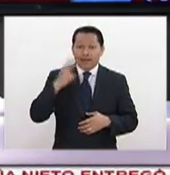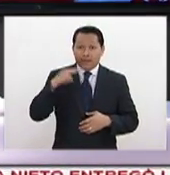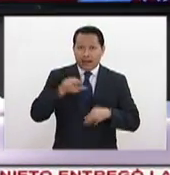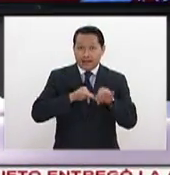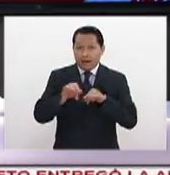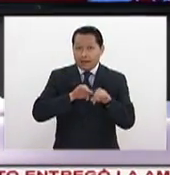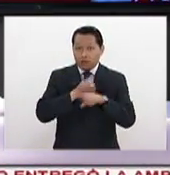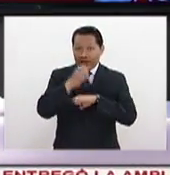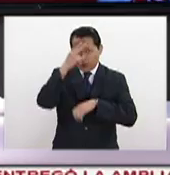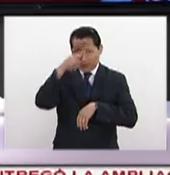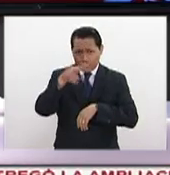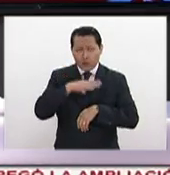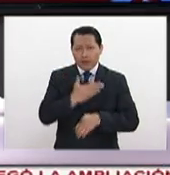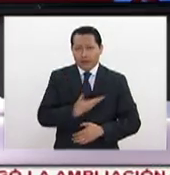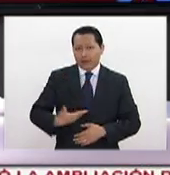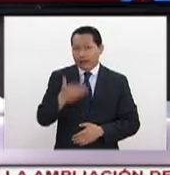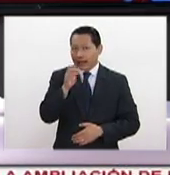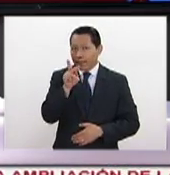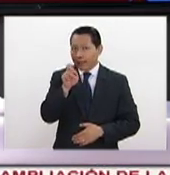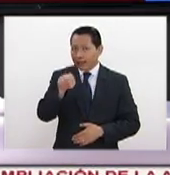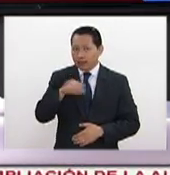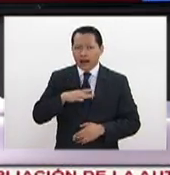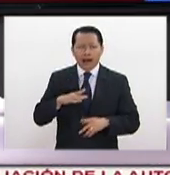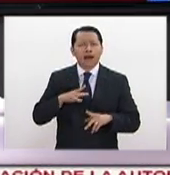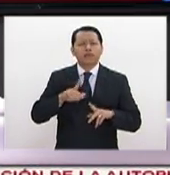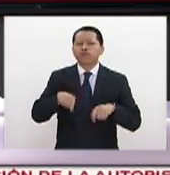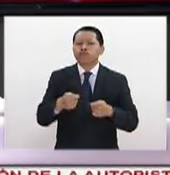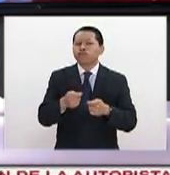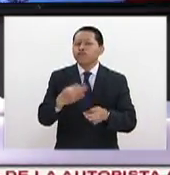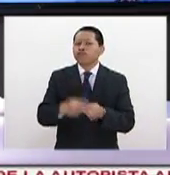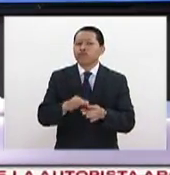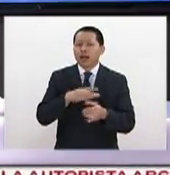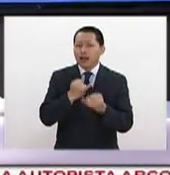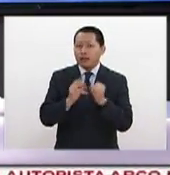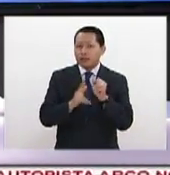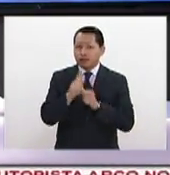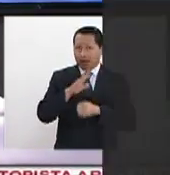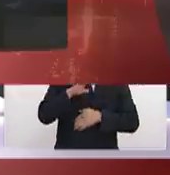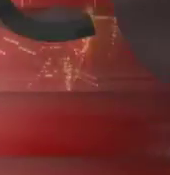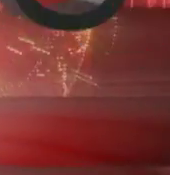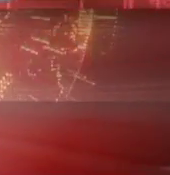por el Estado de México, el presidente Enrique Peña Nieto entregó la ampliación del Arco Norte.